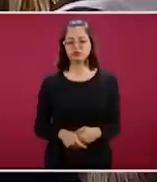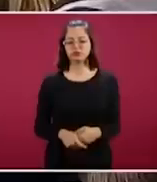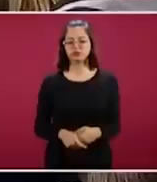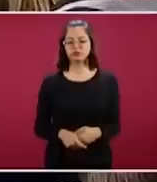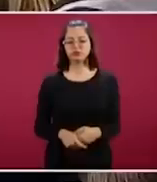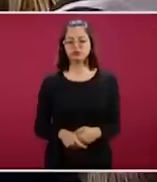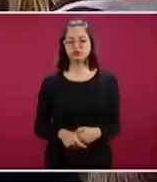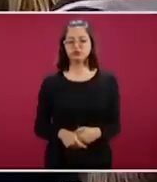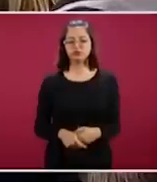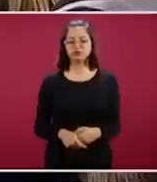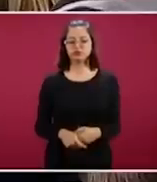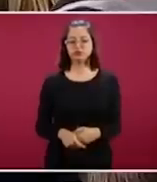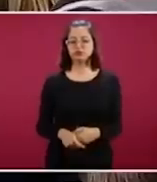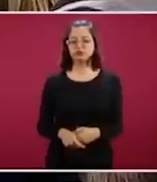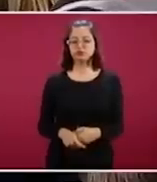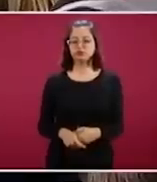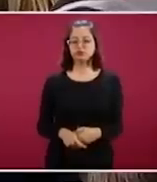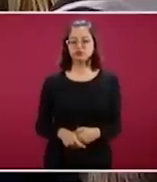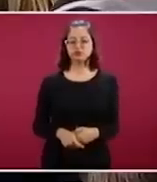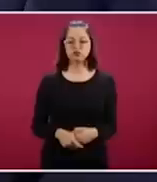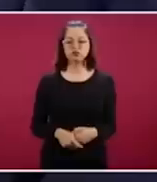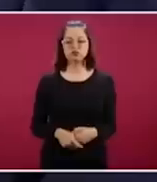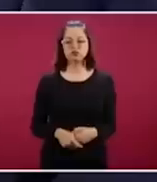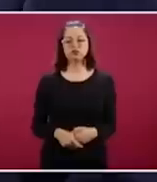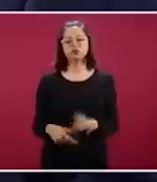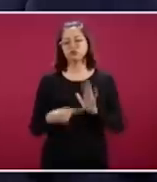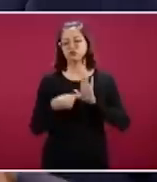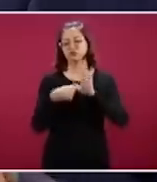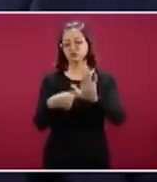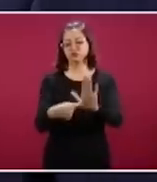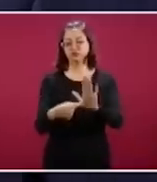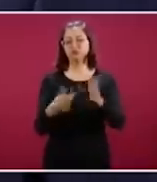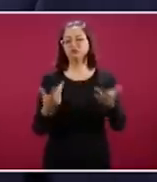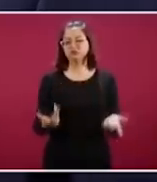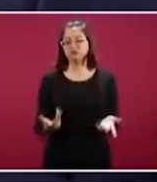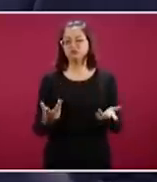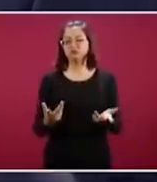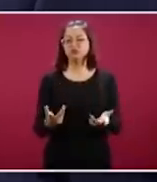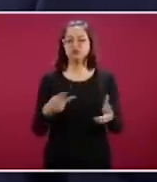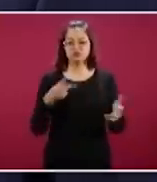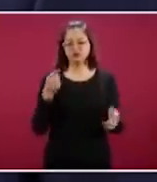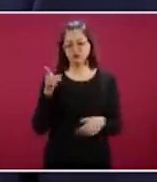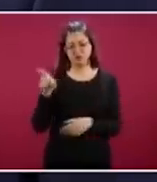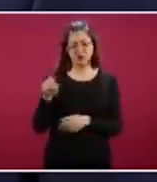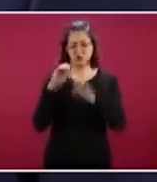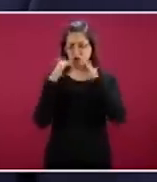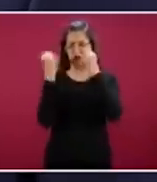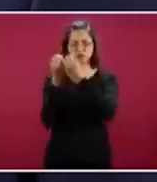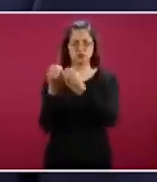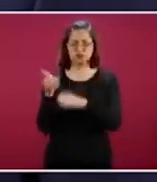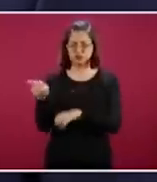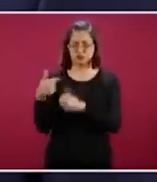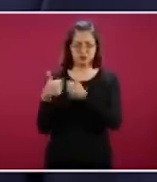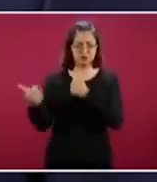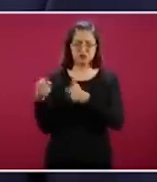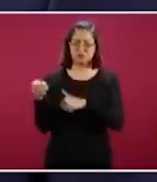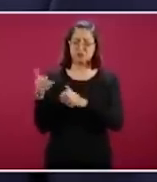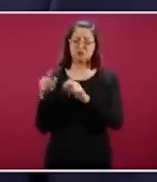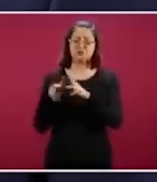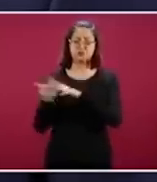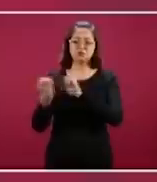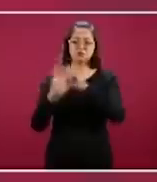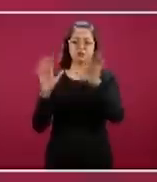se da a conocer el resultado de una encuesta que hace Transparencia Internacional,